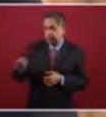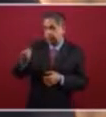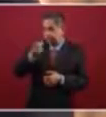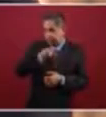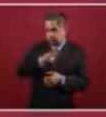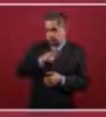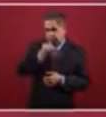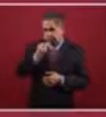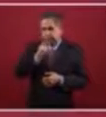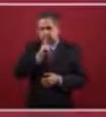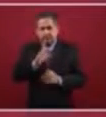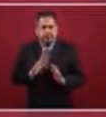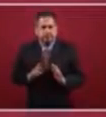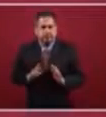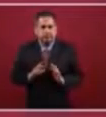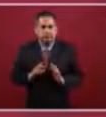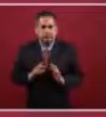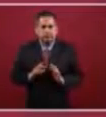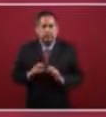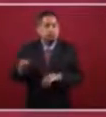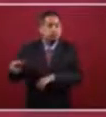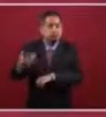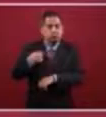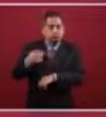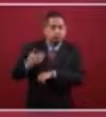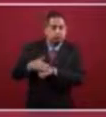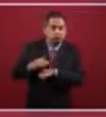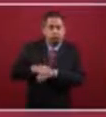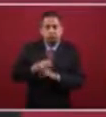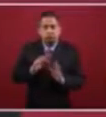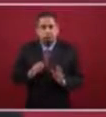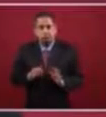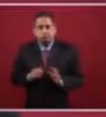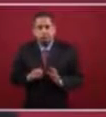Nieto, no me ha llegado a decir